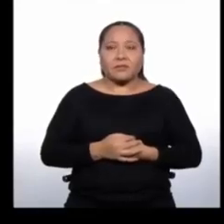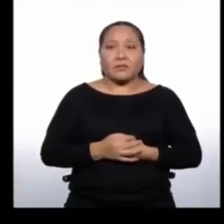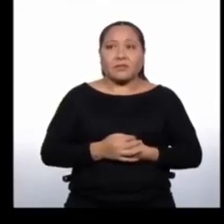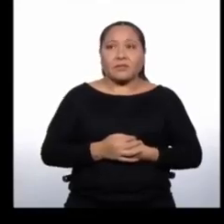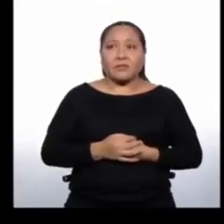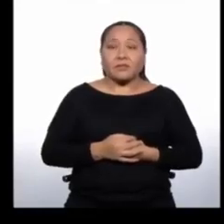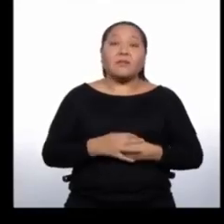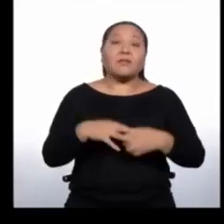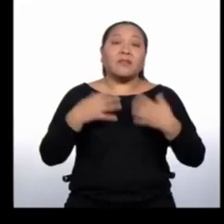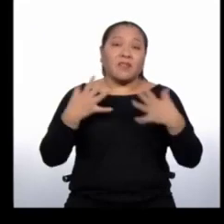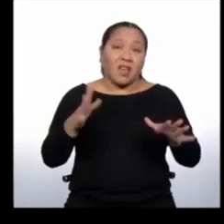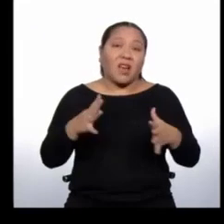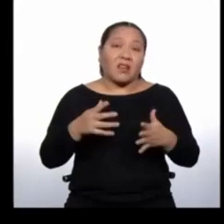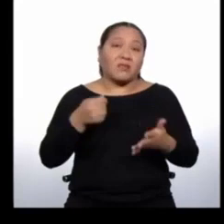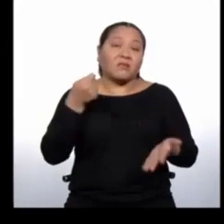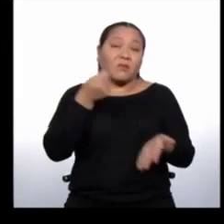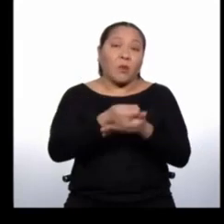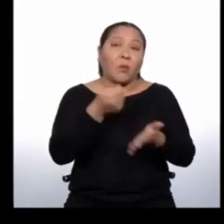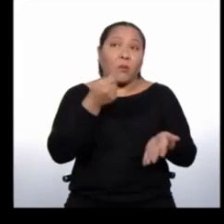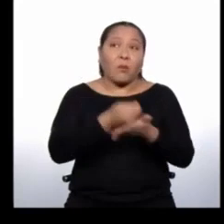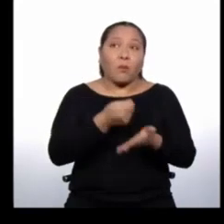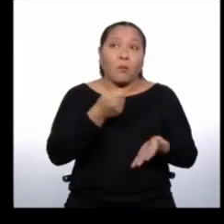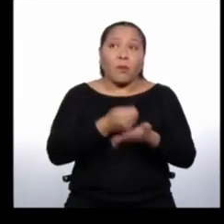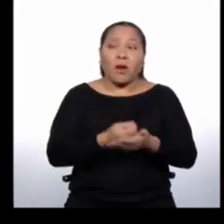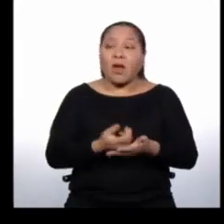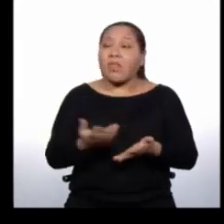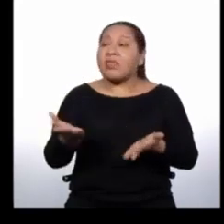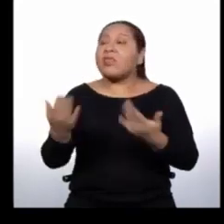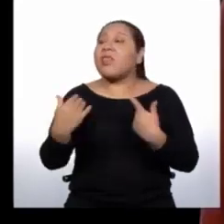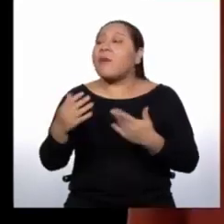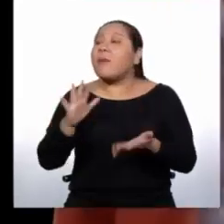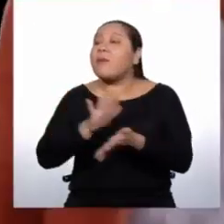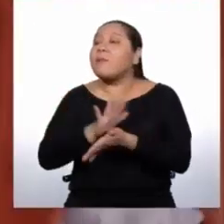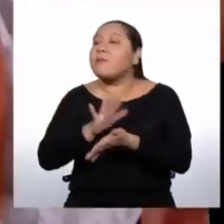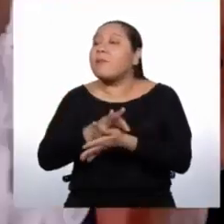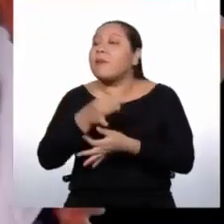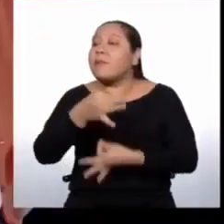deuda pagada y venga mi documento.